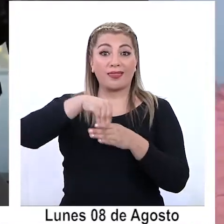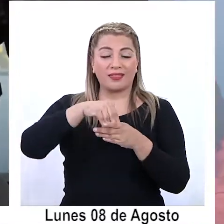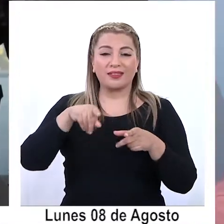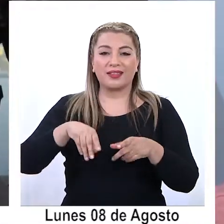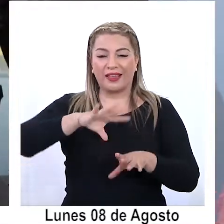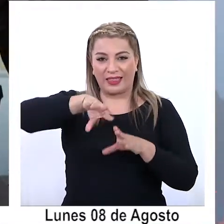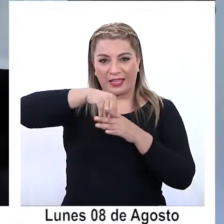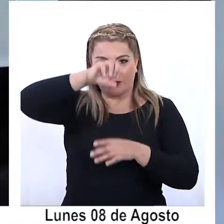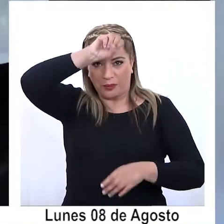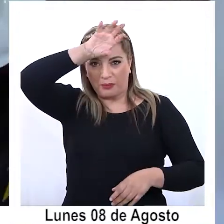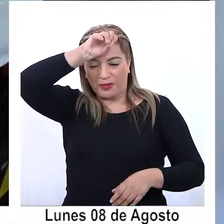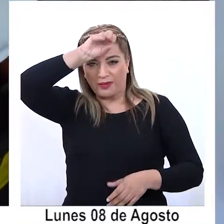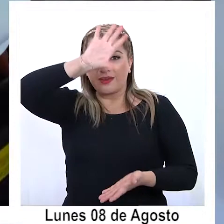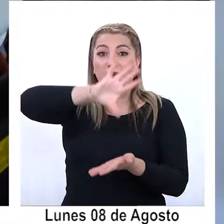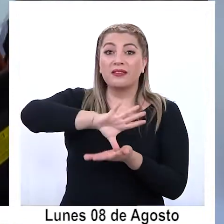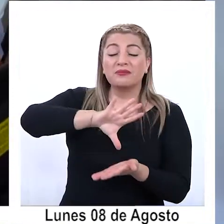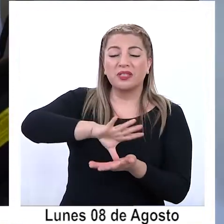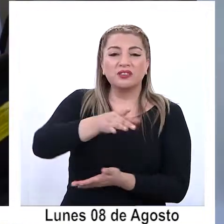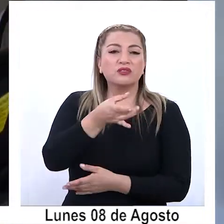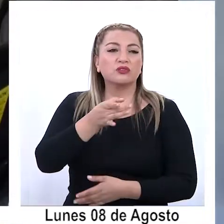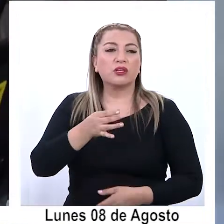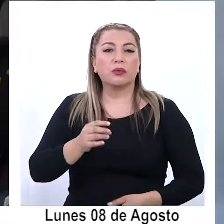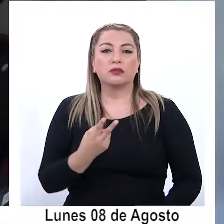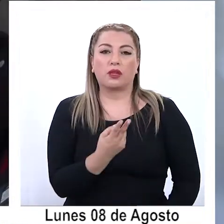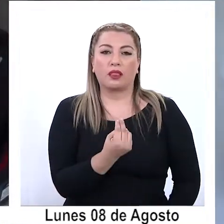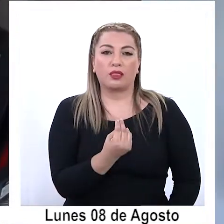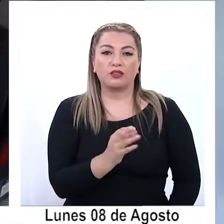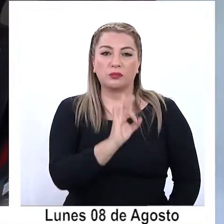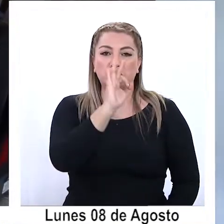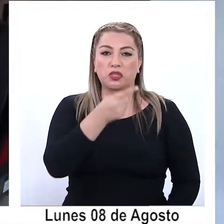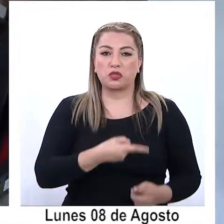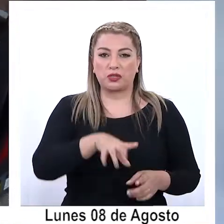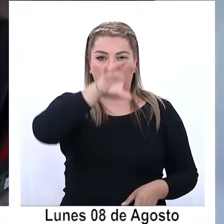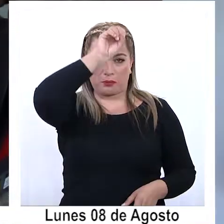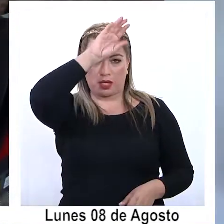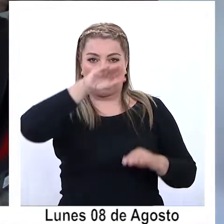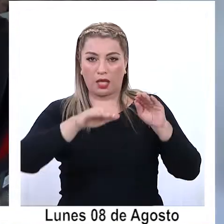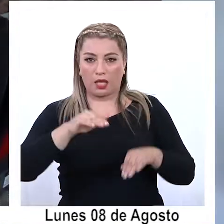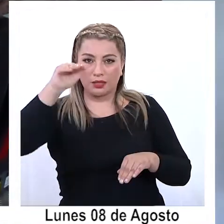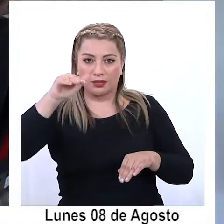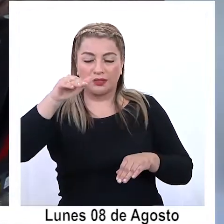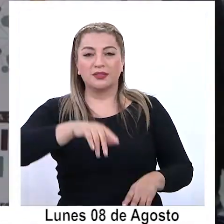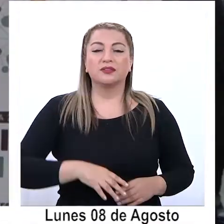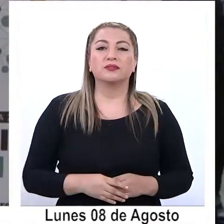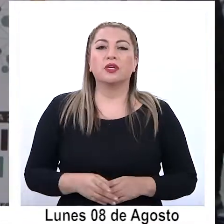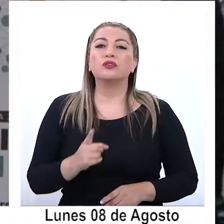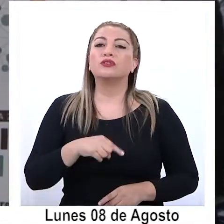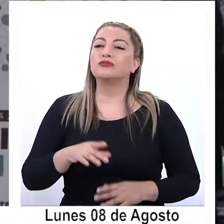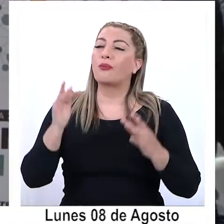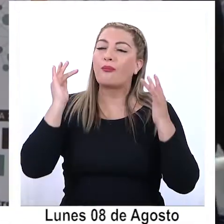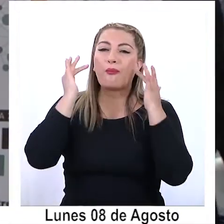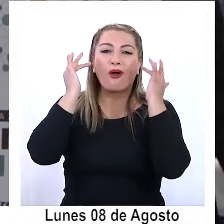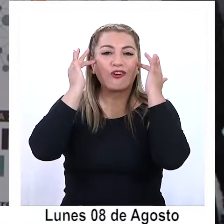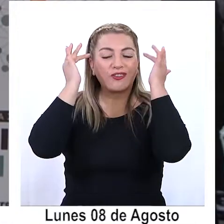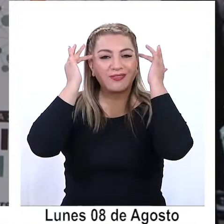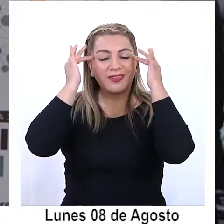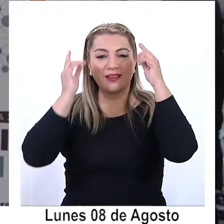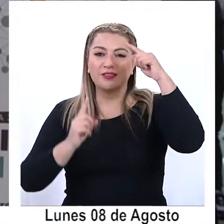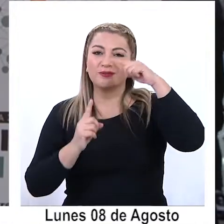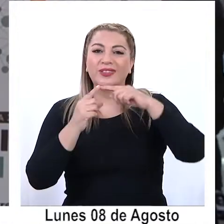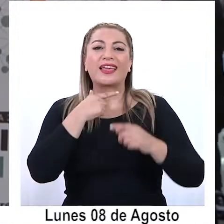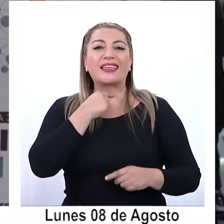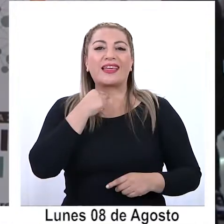en la minería en nuestro país, que solo llega al 12%. Estamos muy contentos por la meta, queremos llegar